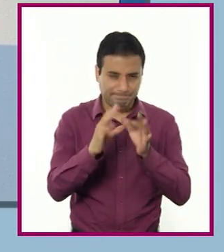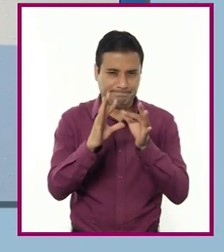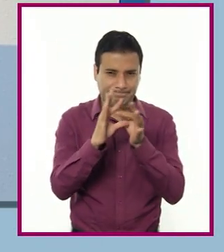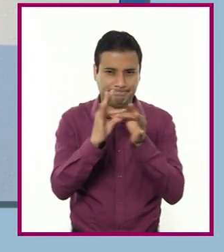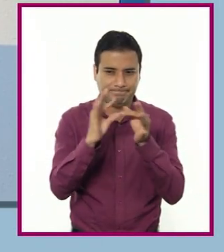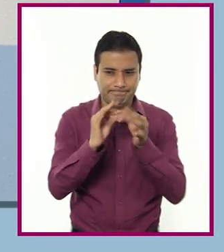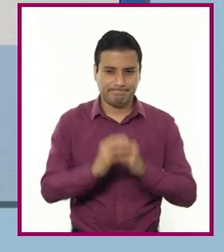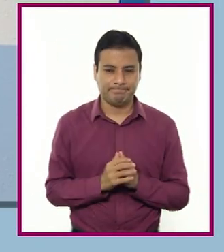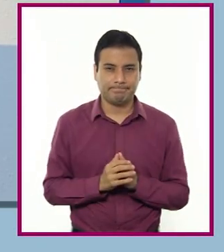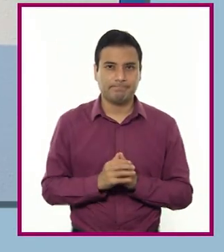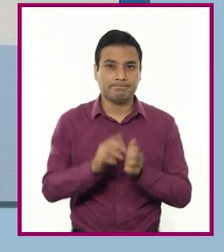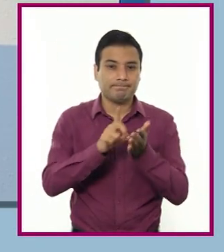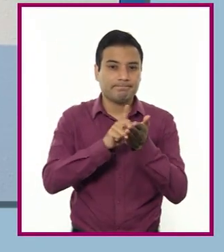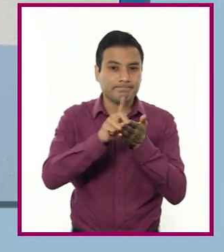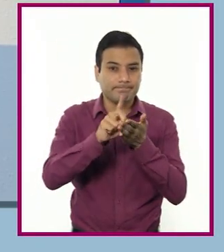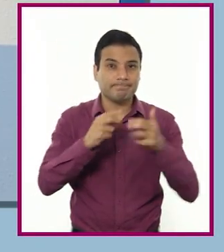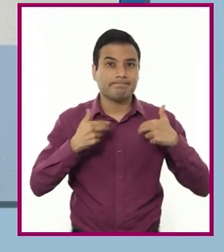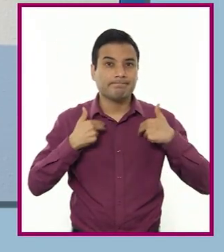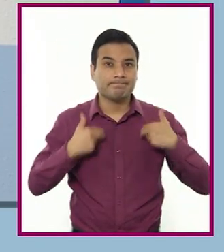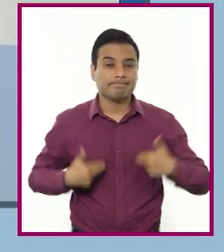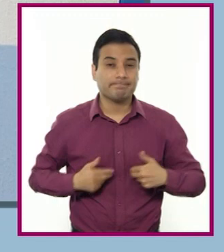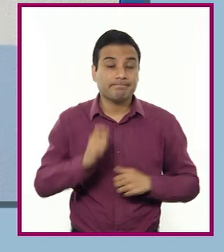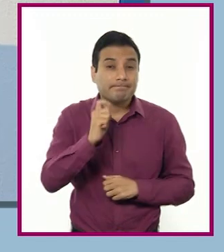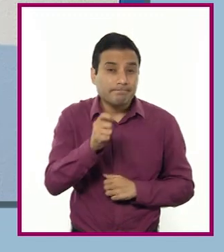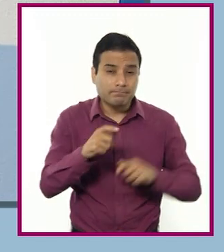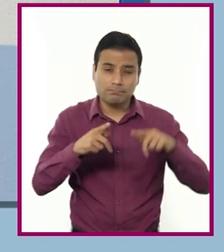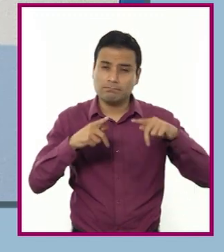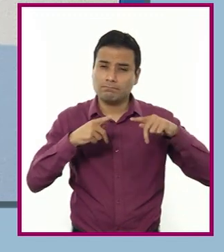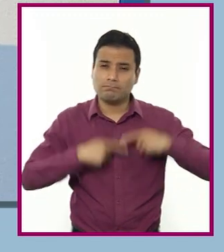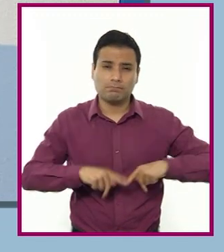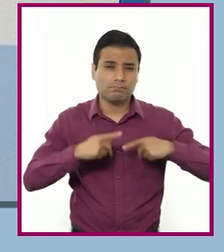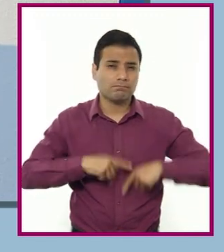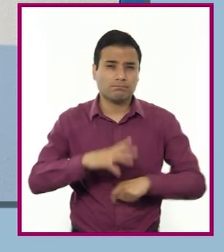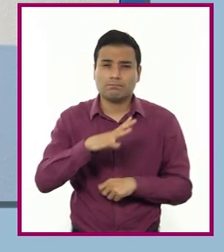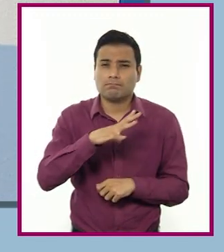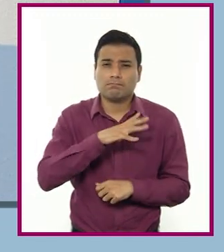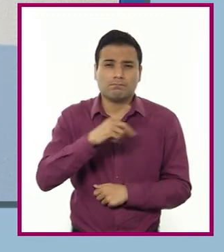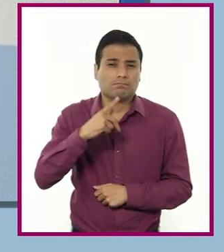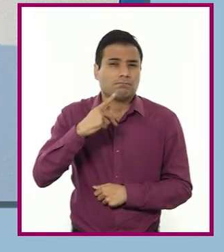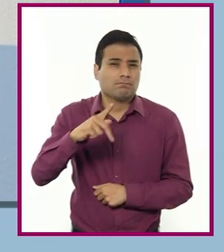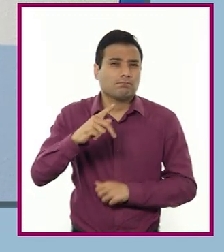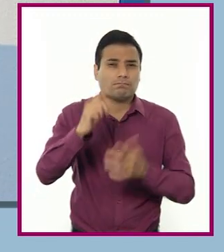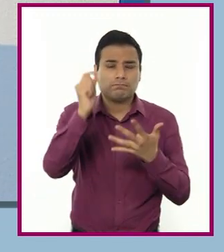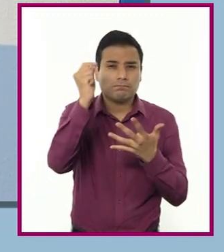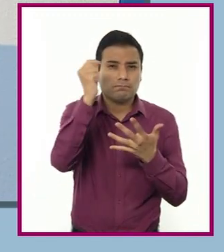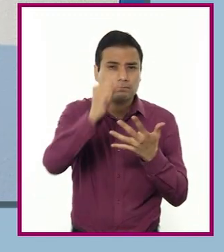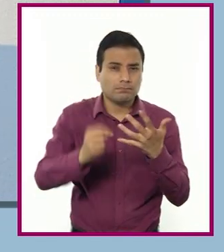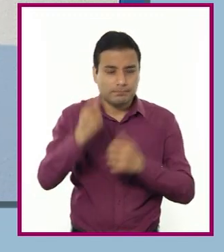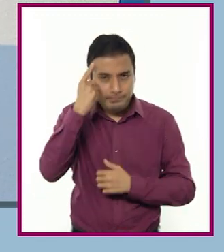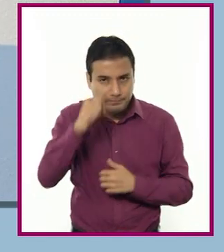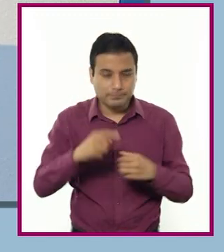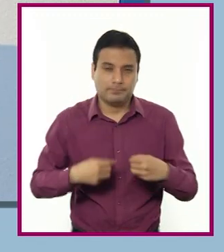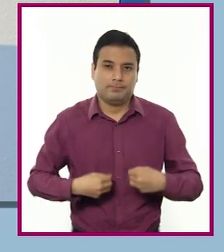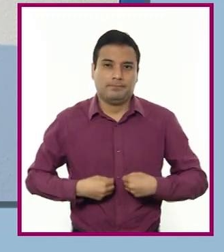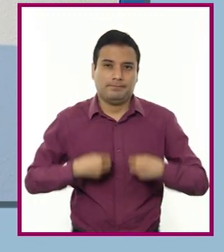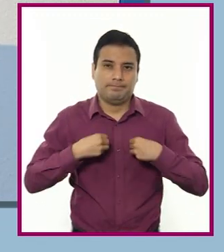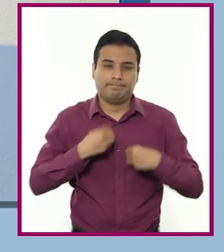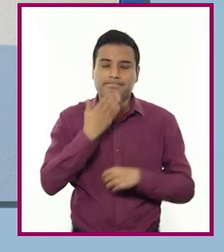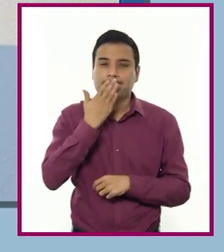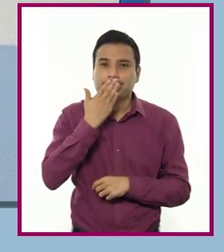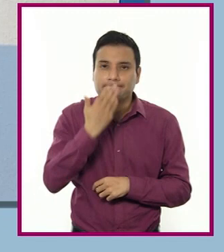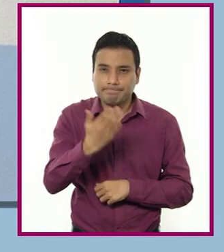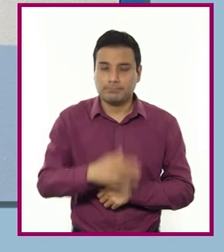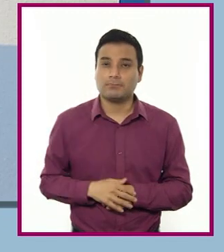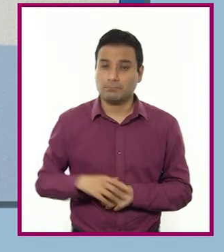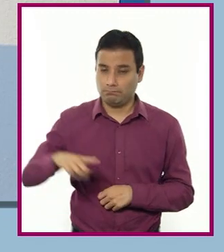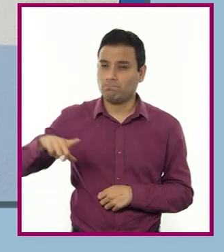derechos humanos son facultades de las personas para poder vivir con dignidad. Estas son reconocidas por el Estado.